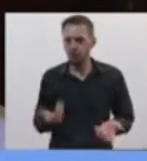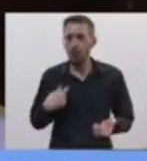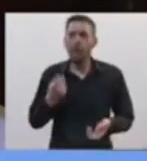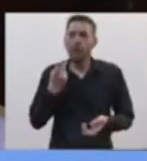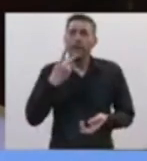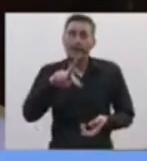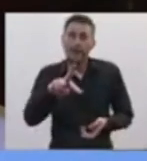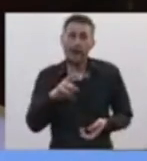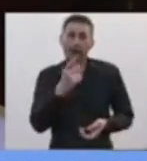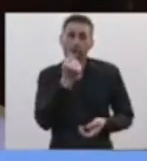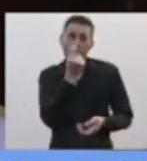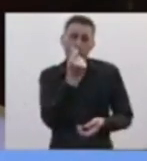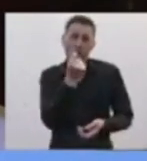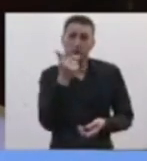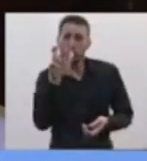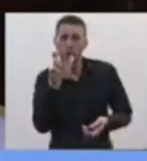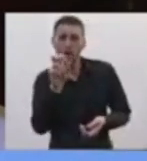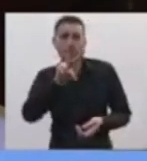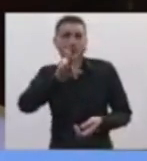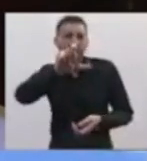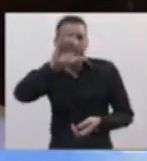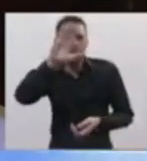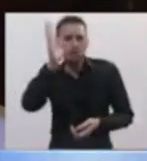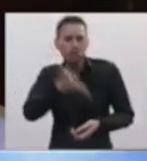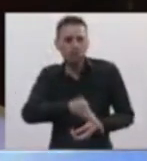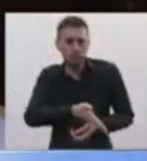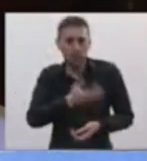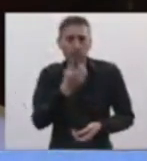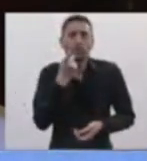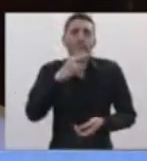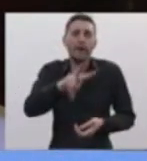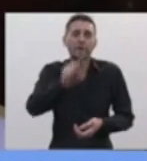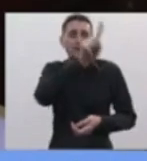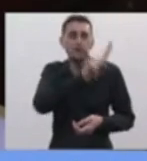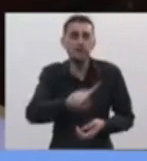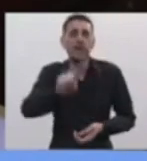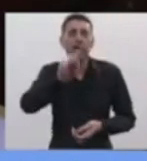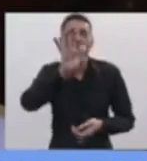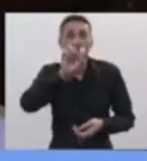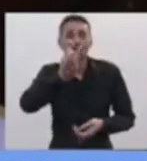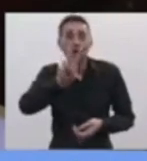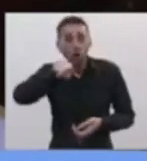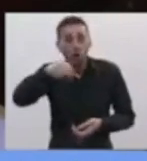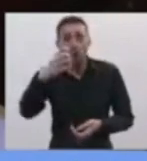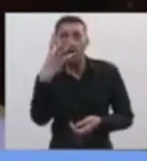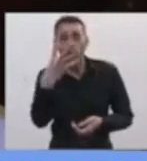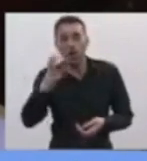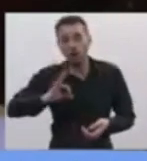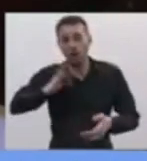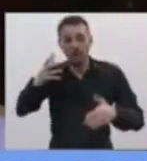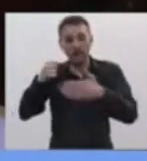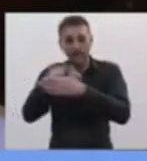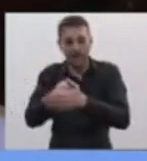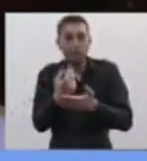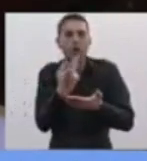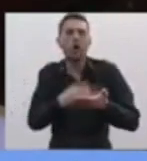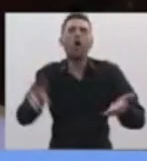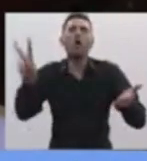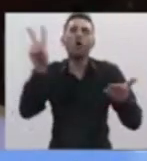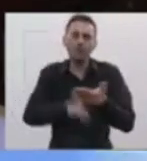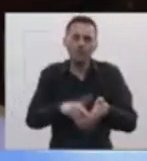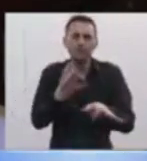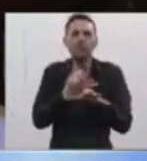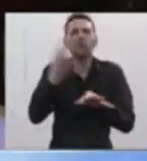devaluación que estima el presupuesto de 26 por ciento con un tipo de cambio de ciento 24 a fin de año cuando otra vez los